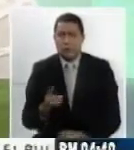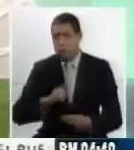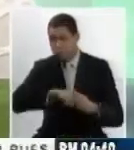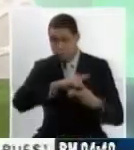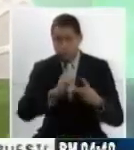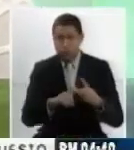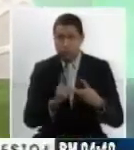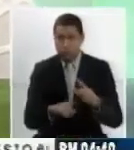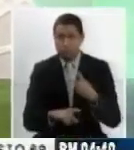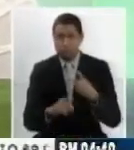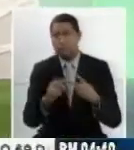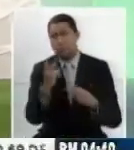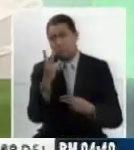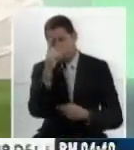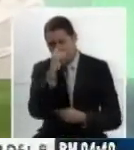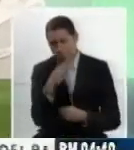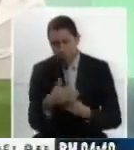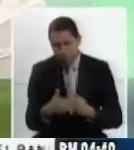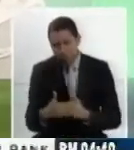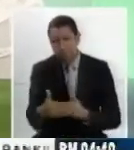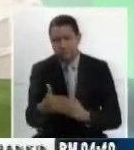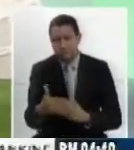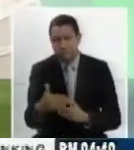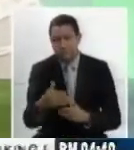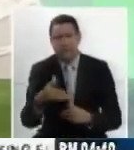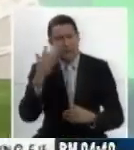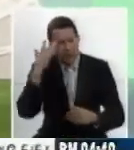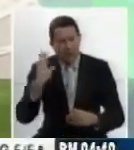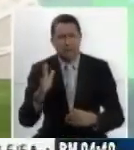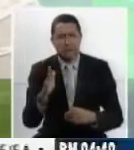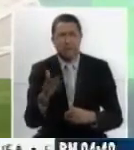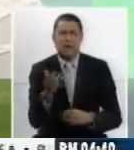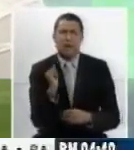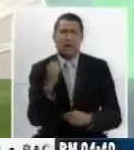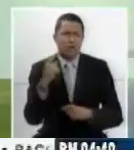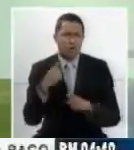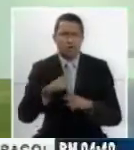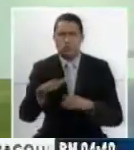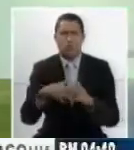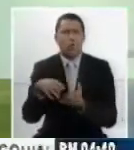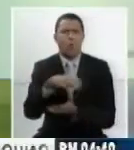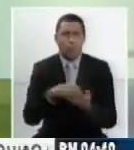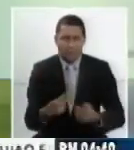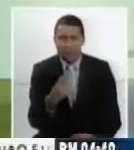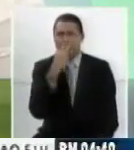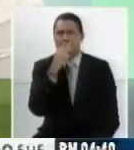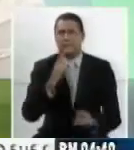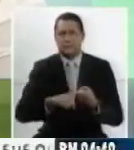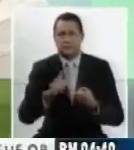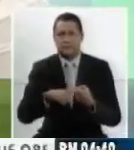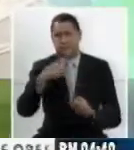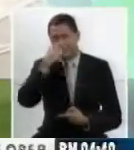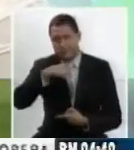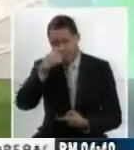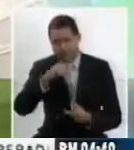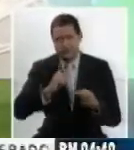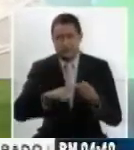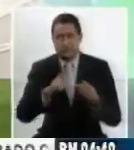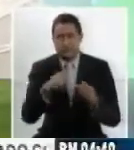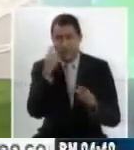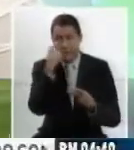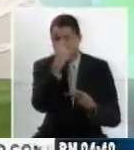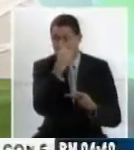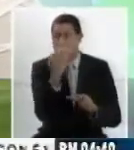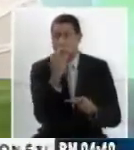después de ese primer y segundo año de edad, debemos tomar en cuenta que ya probablemente van a aparecer todos los problemas respiratorios con rinitis,